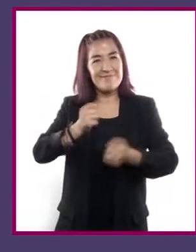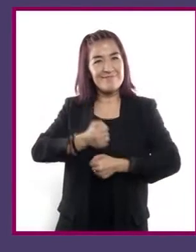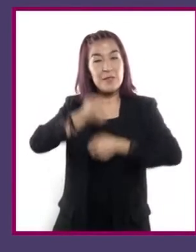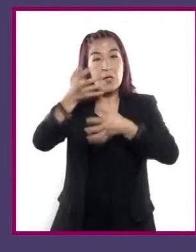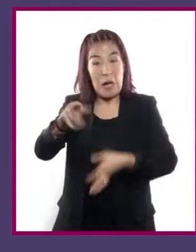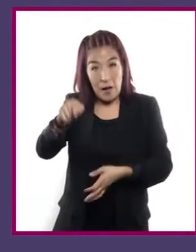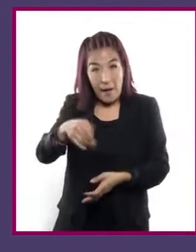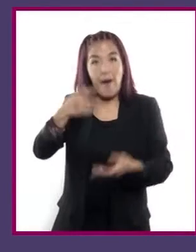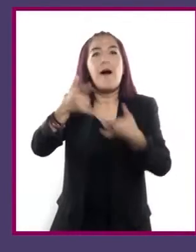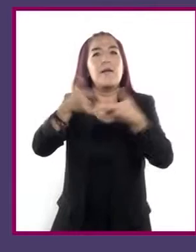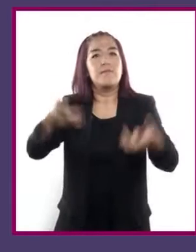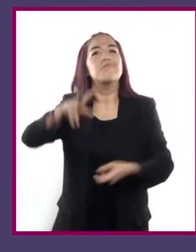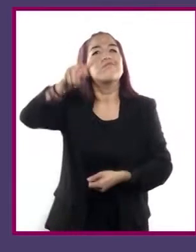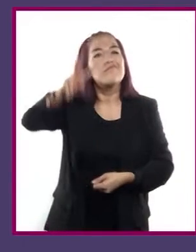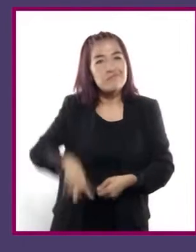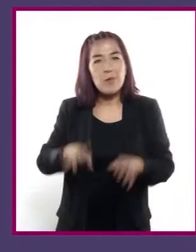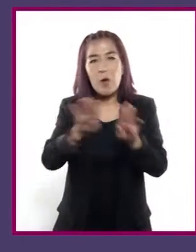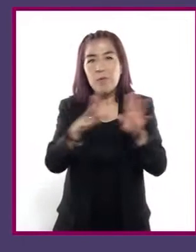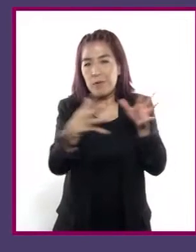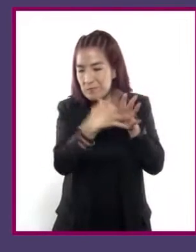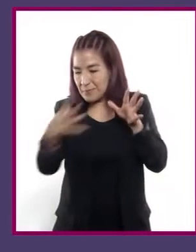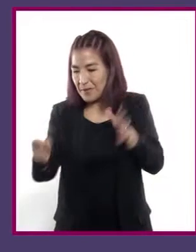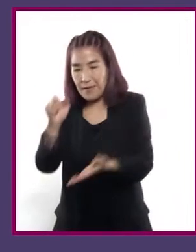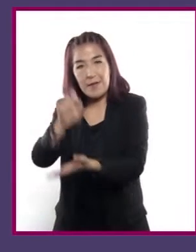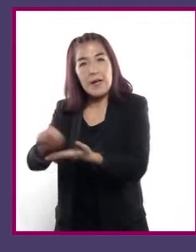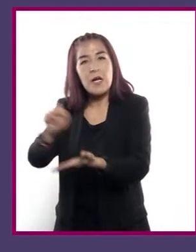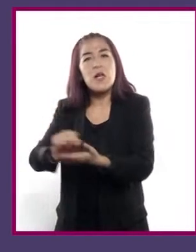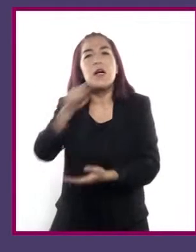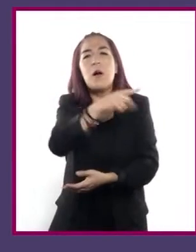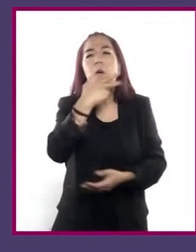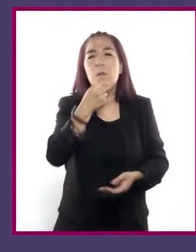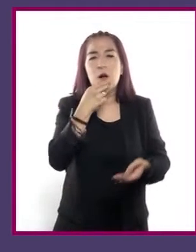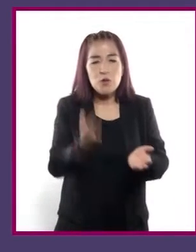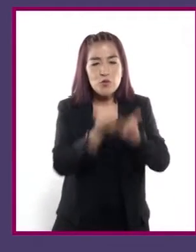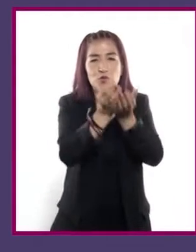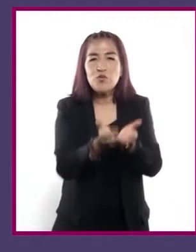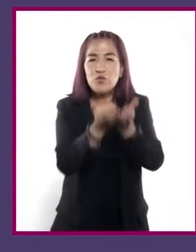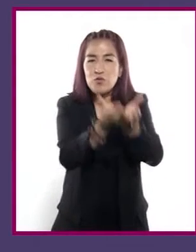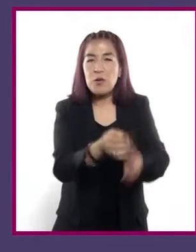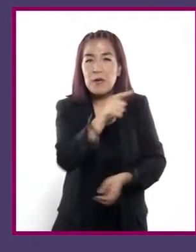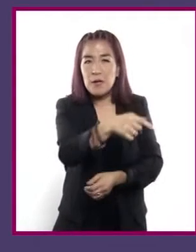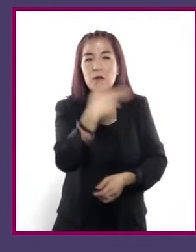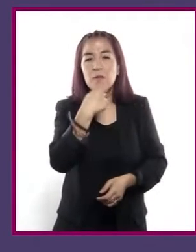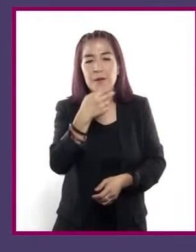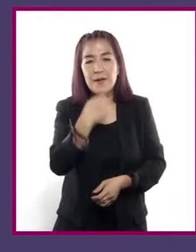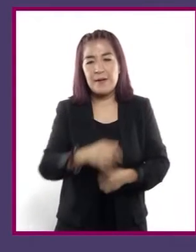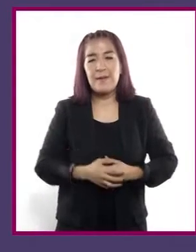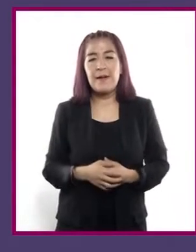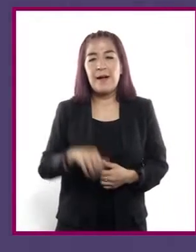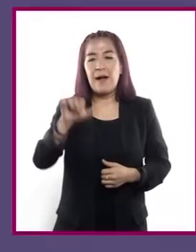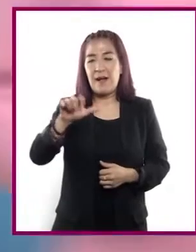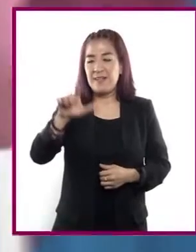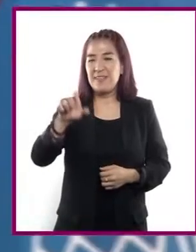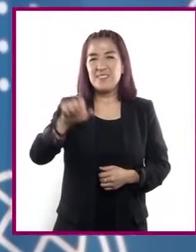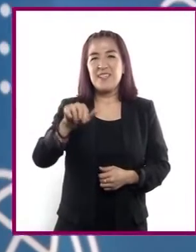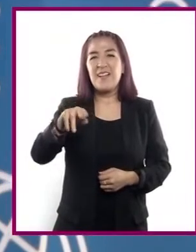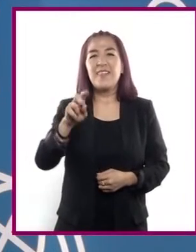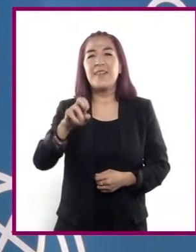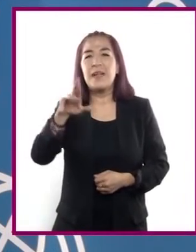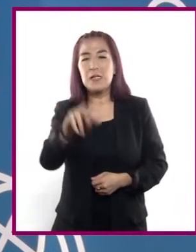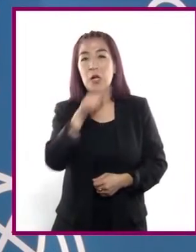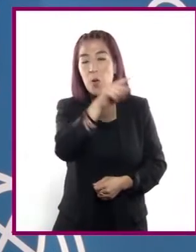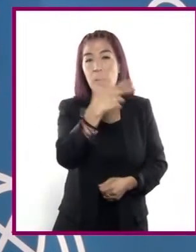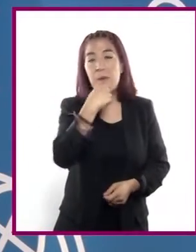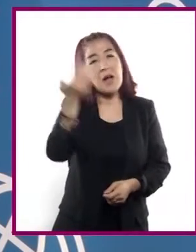hecho verídico, las vivencias de un marino escocés de nombre Alexander Selkirk, que